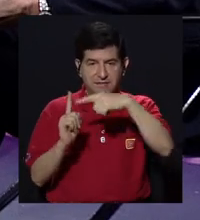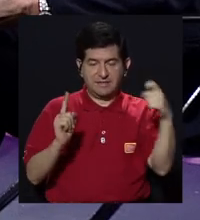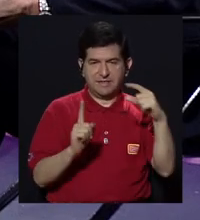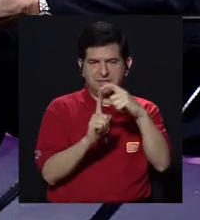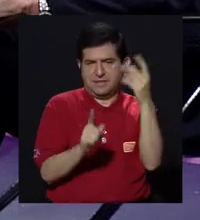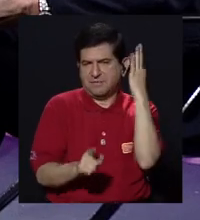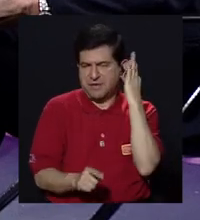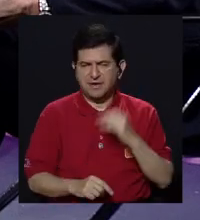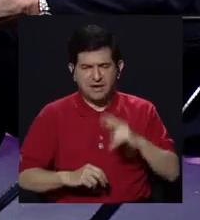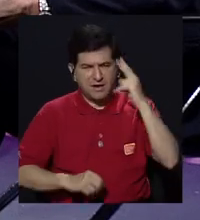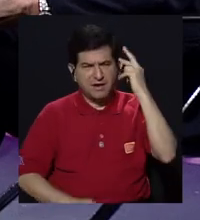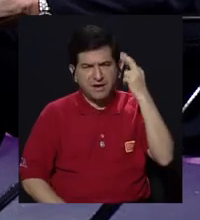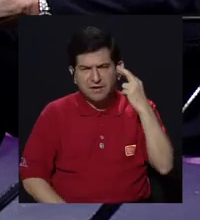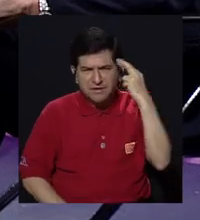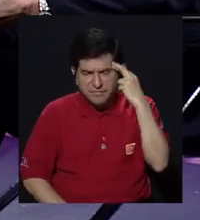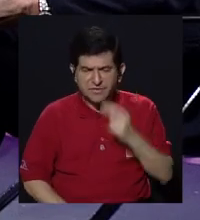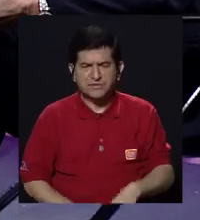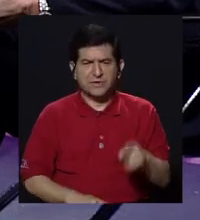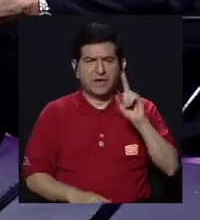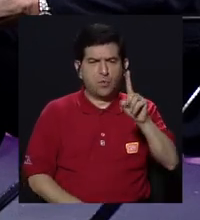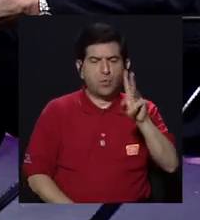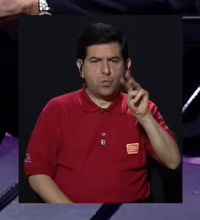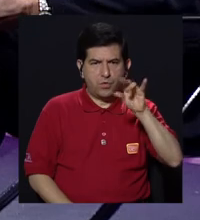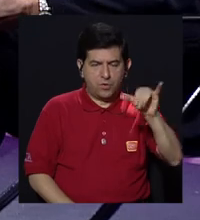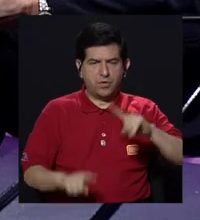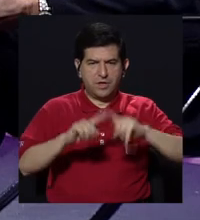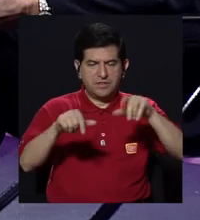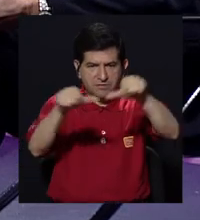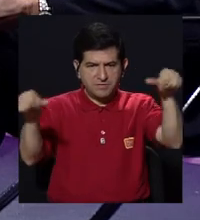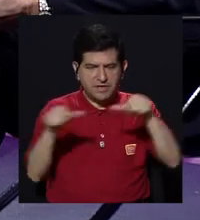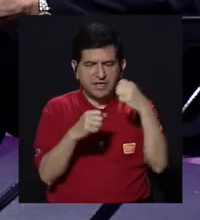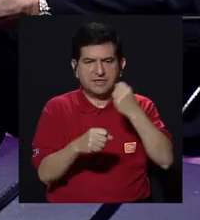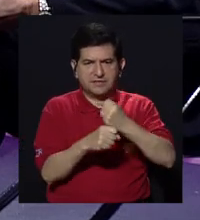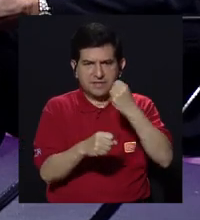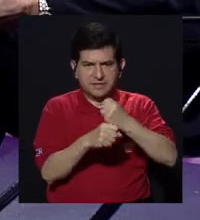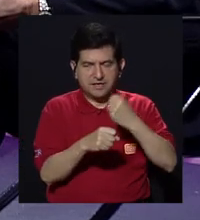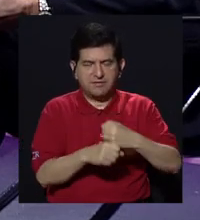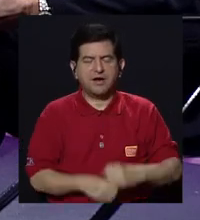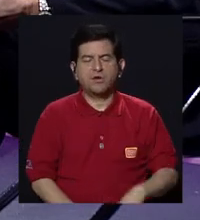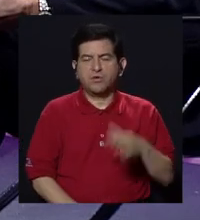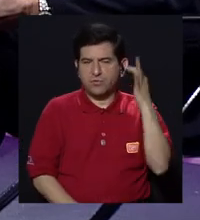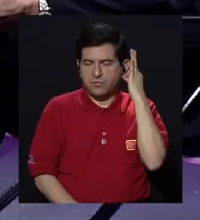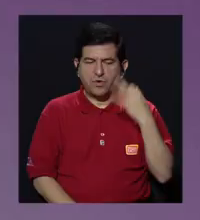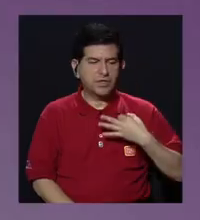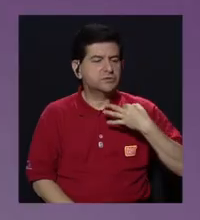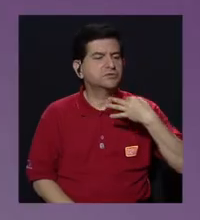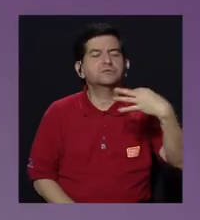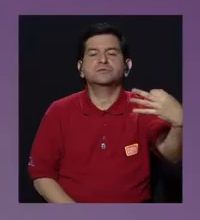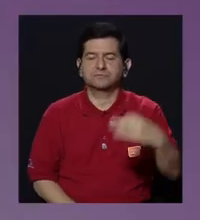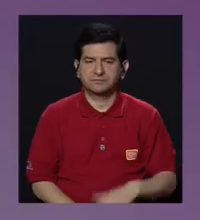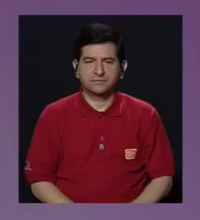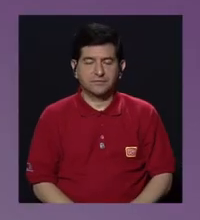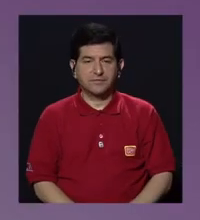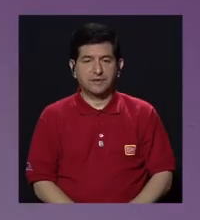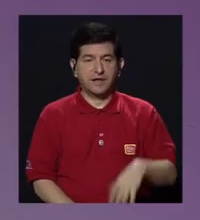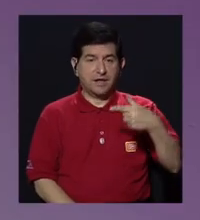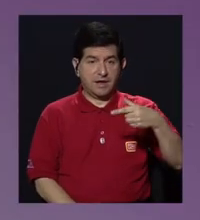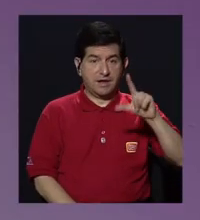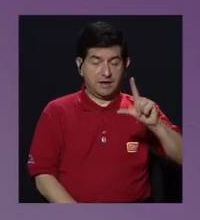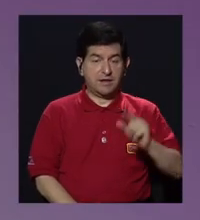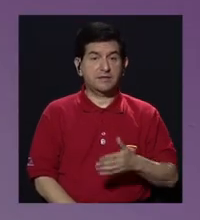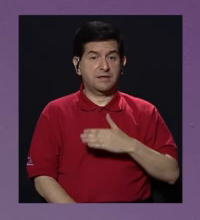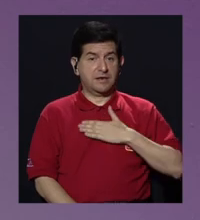de Mujer reflexionan sobre el primero de mayo en torno a diferentes áreas del quehacer cotidiano de las mujeres. Ahora, doña